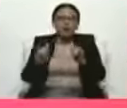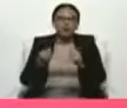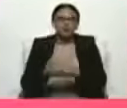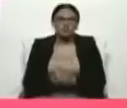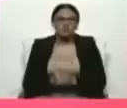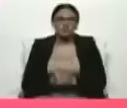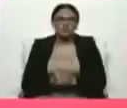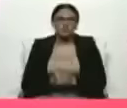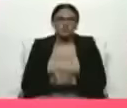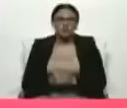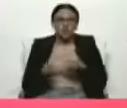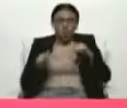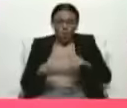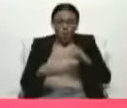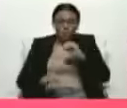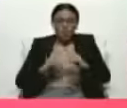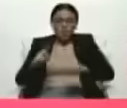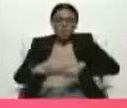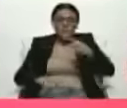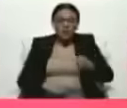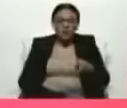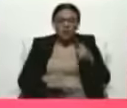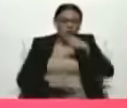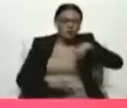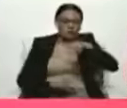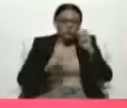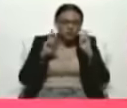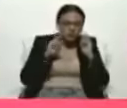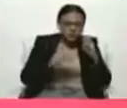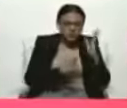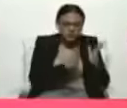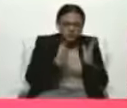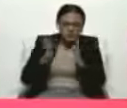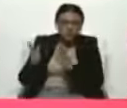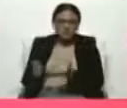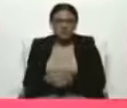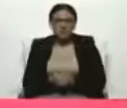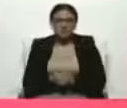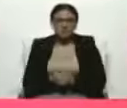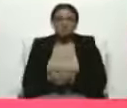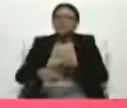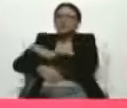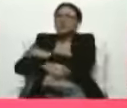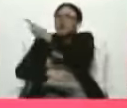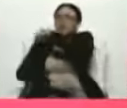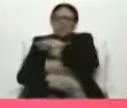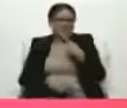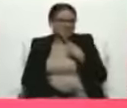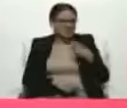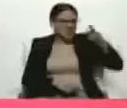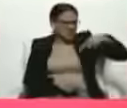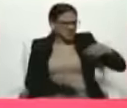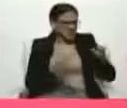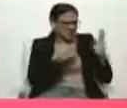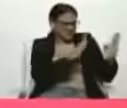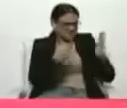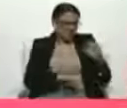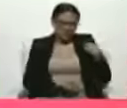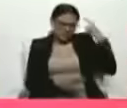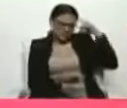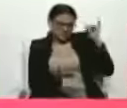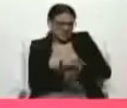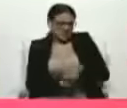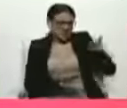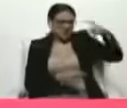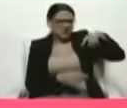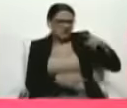O entre hoy y mañana le bajamos la orden de operaciones. Los escuálidos dirán, ¿y esos bichos tienen orden de operaciones? Sí, tenemos orden de operaciones. Y